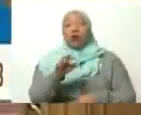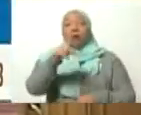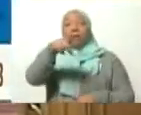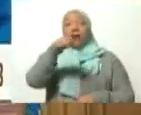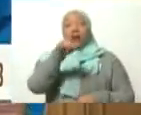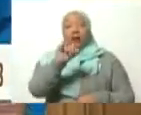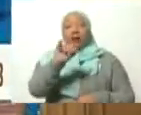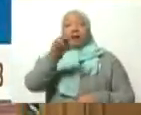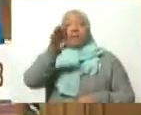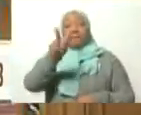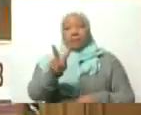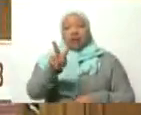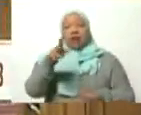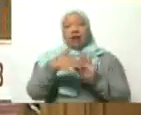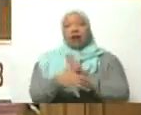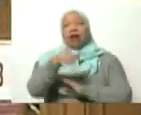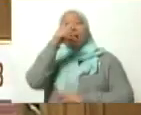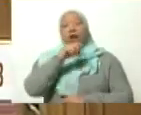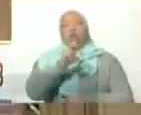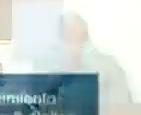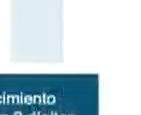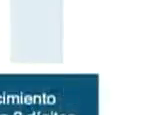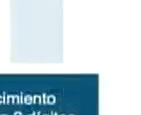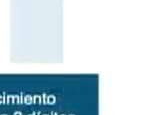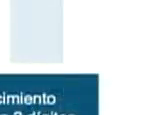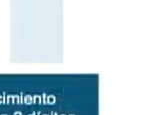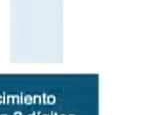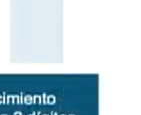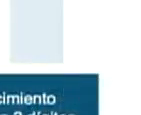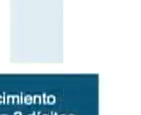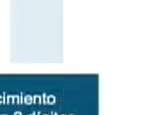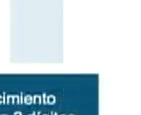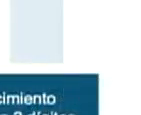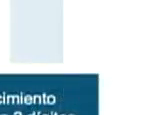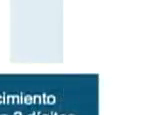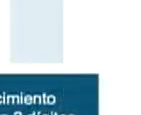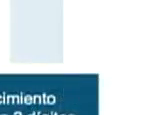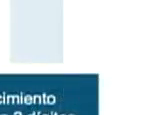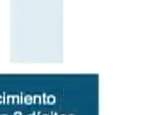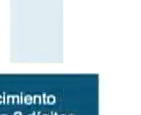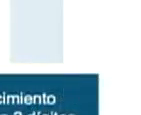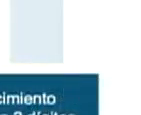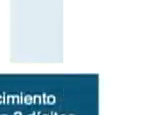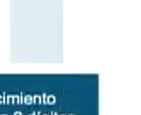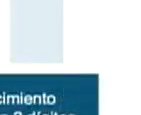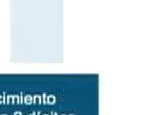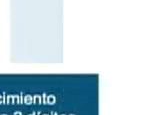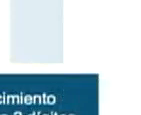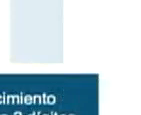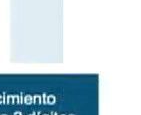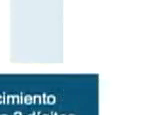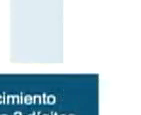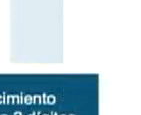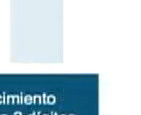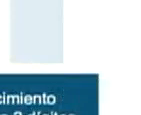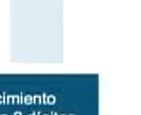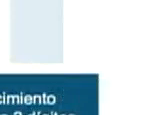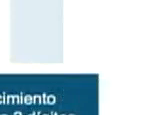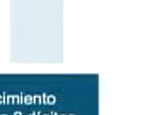Y para el año 2022, un menos 3% en el PIB. Así que yo reafirmo con